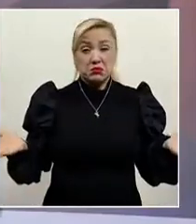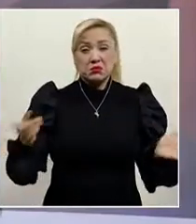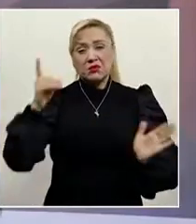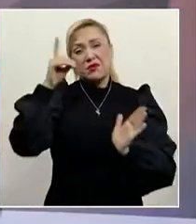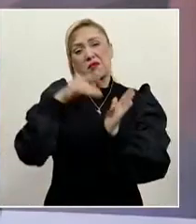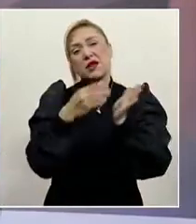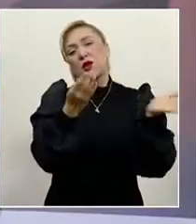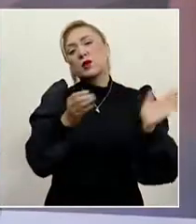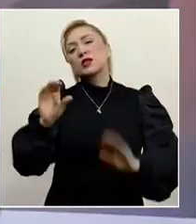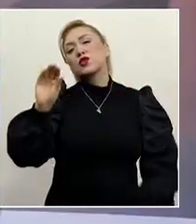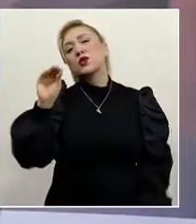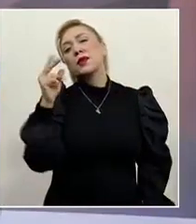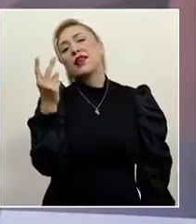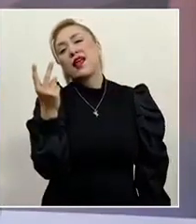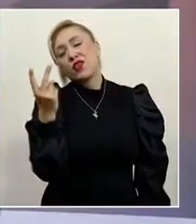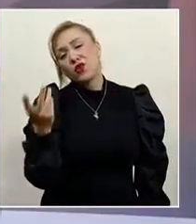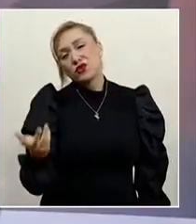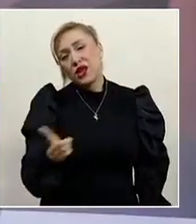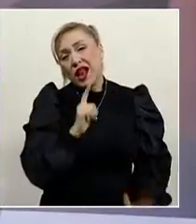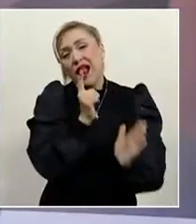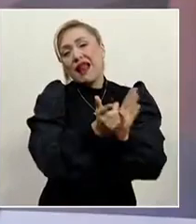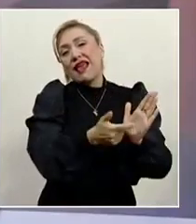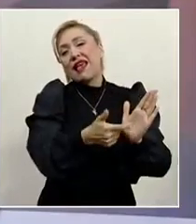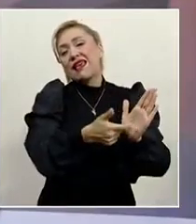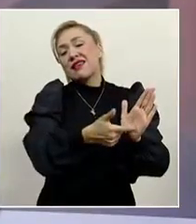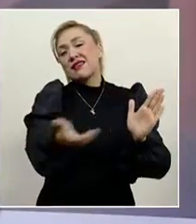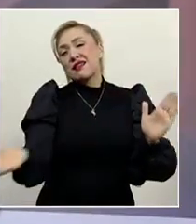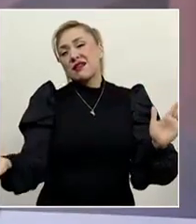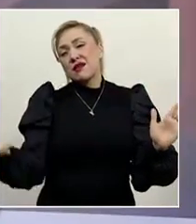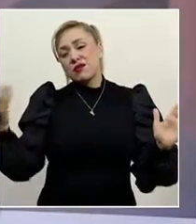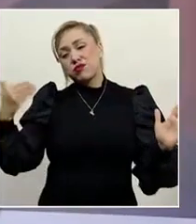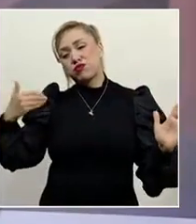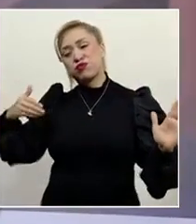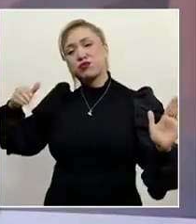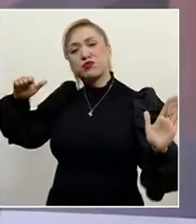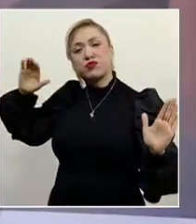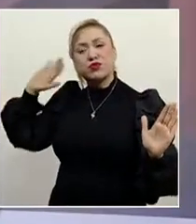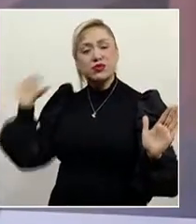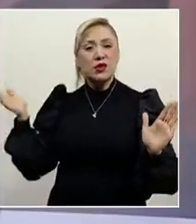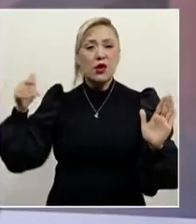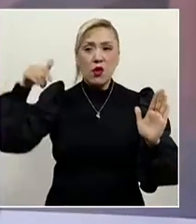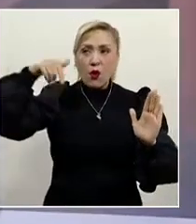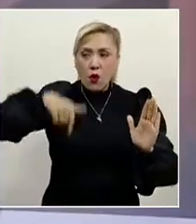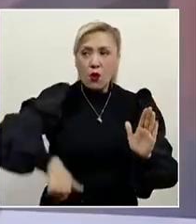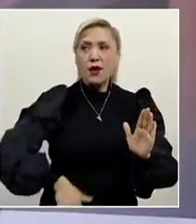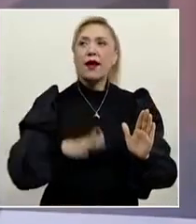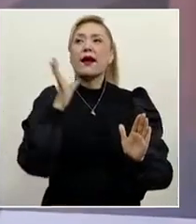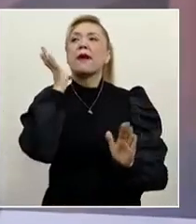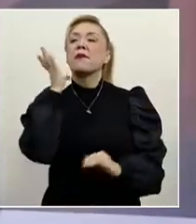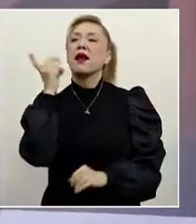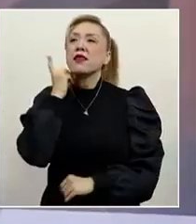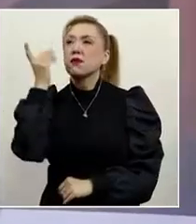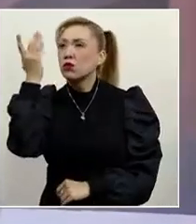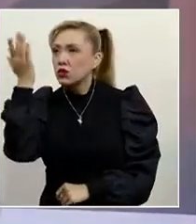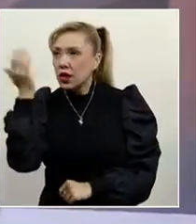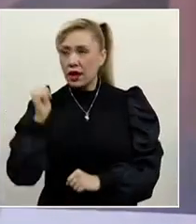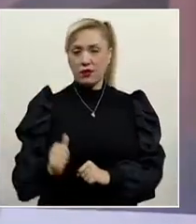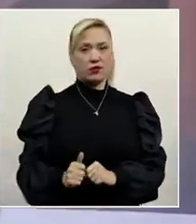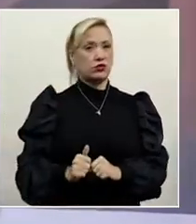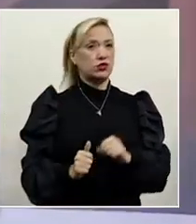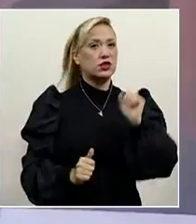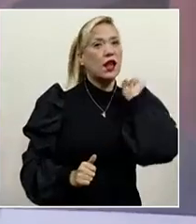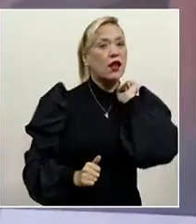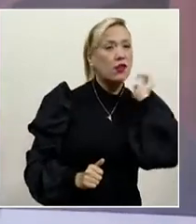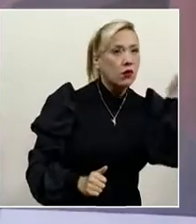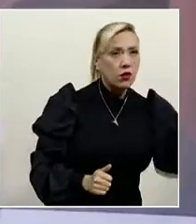de 1992 y todas las discusiones que hemos visto en la cámara de diputados y en distintos